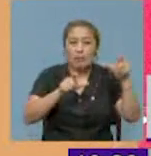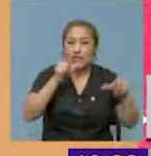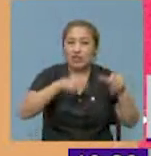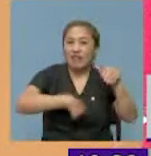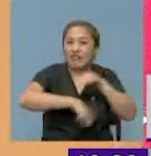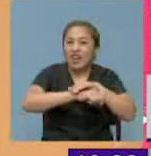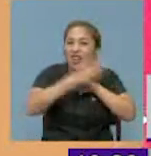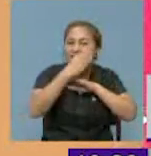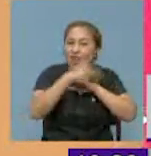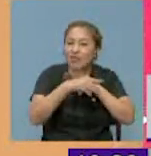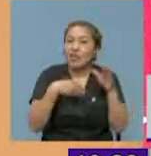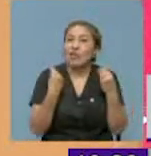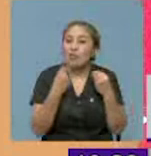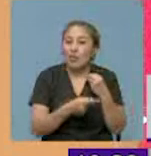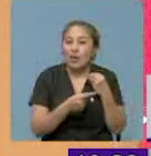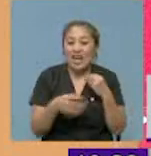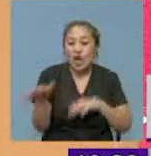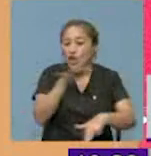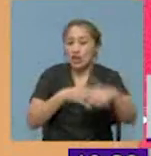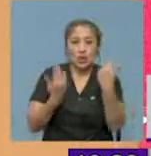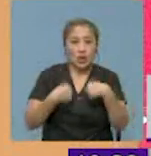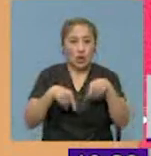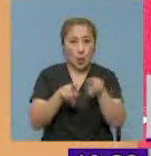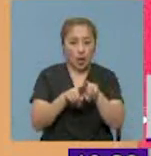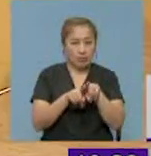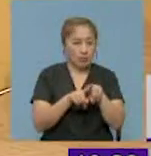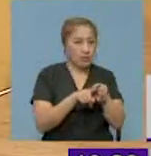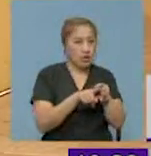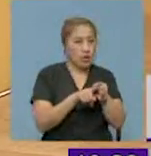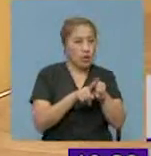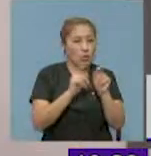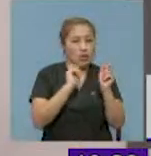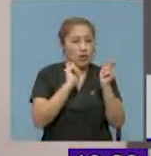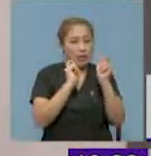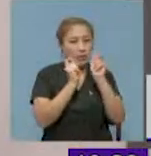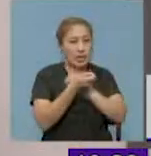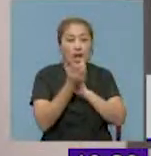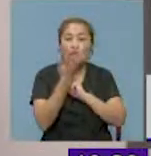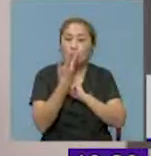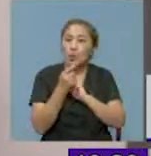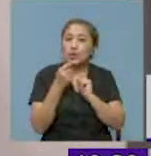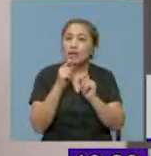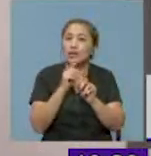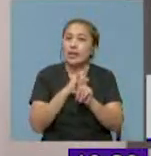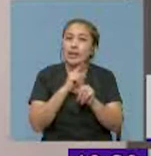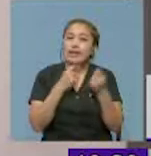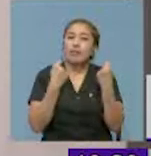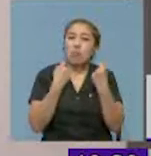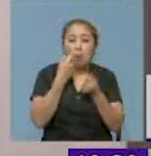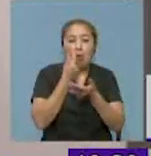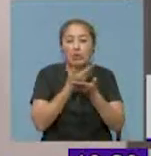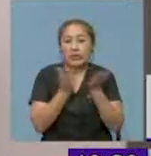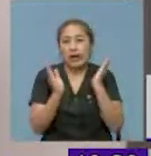el esquema va a ser el mismo nosotros nosotros lo que hay algunos que les gusta también de